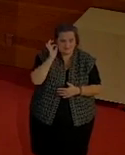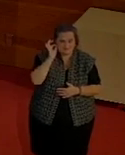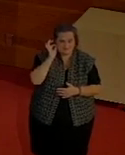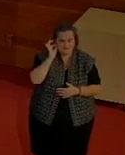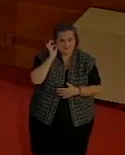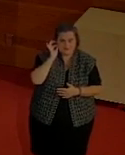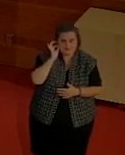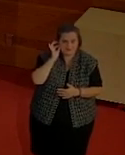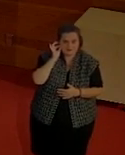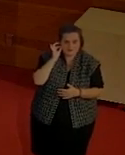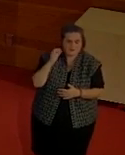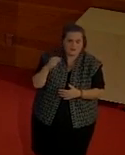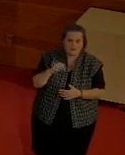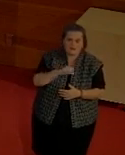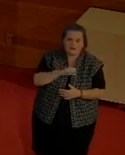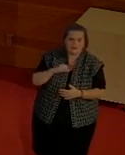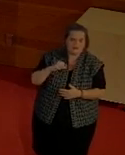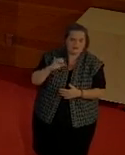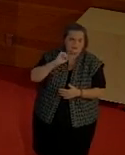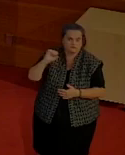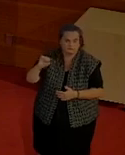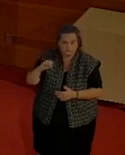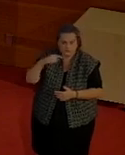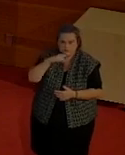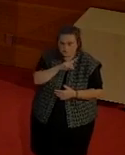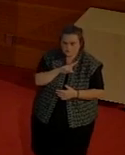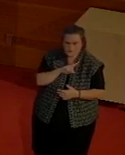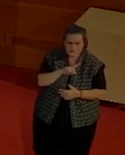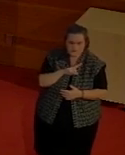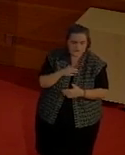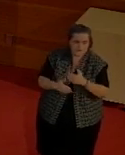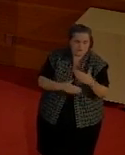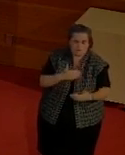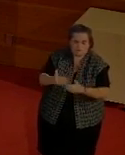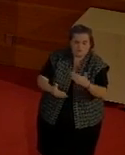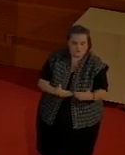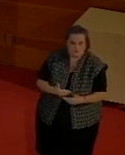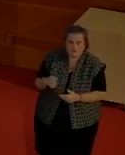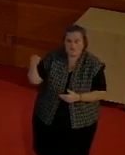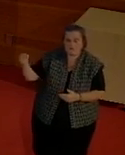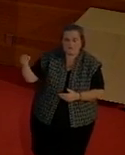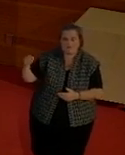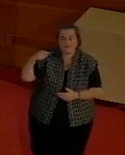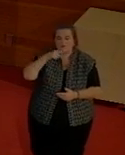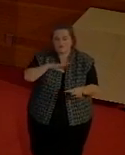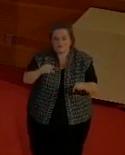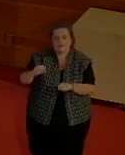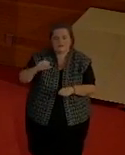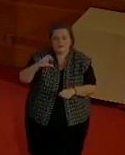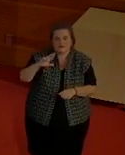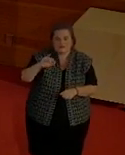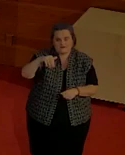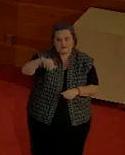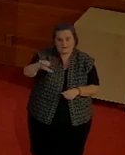con dependencia energética de Rusia y pone en marcha lo del northstream 2 pues señora eso va a traer más